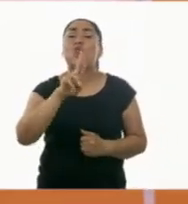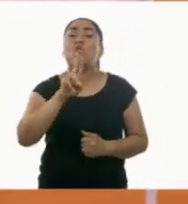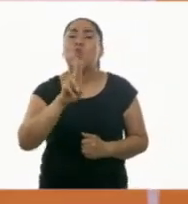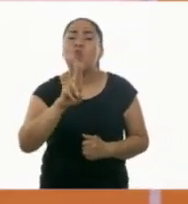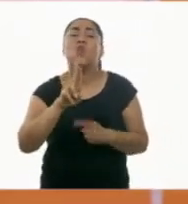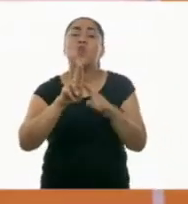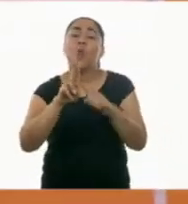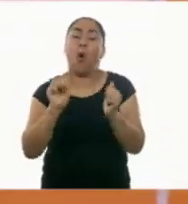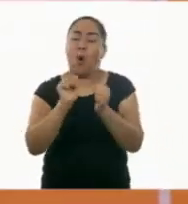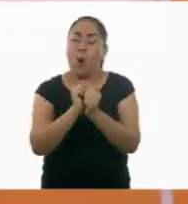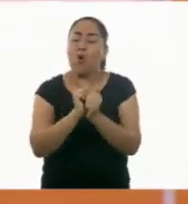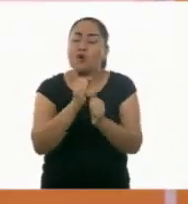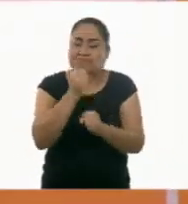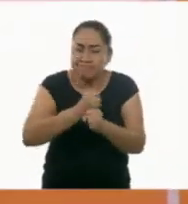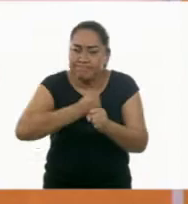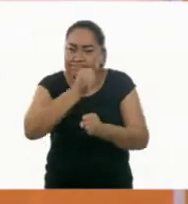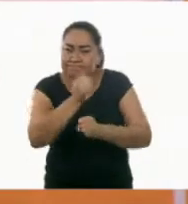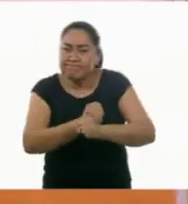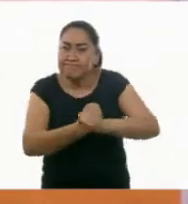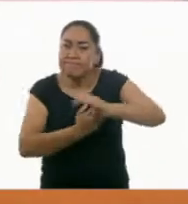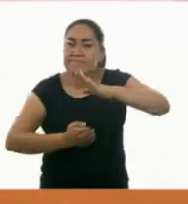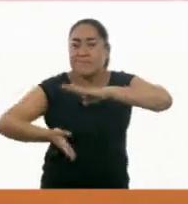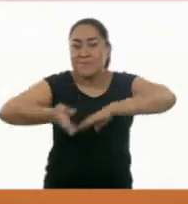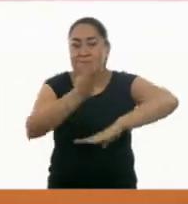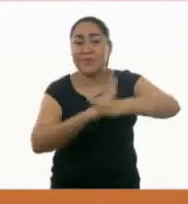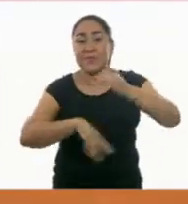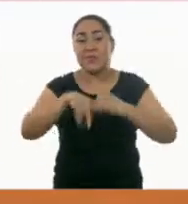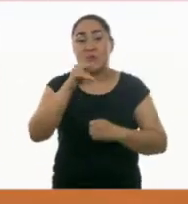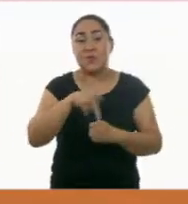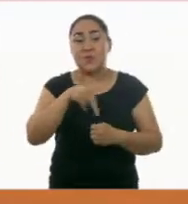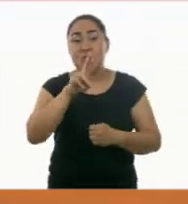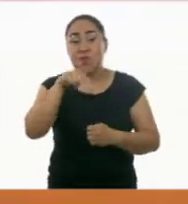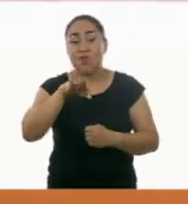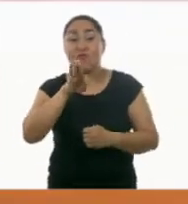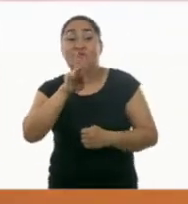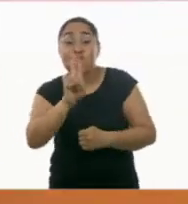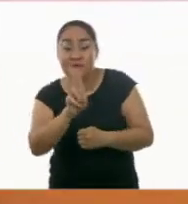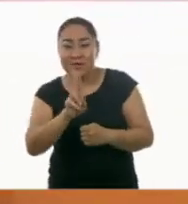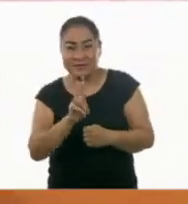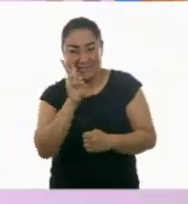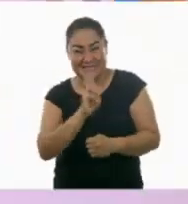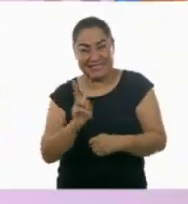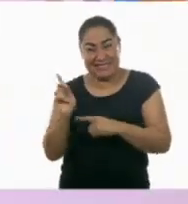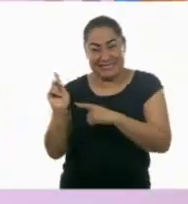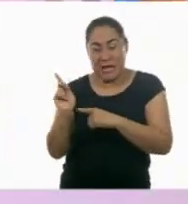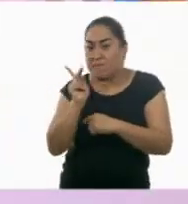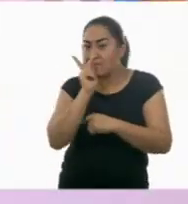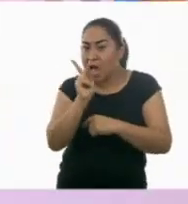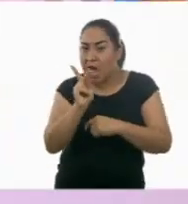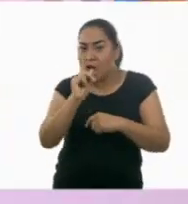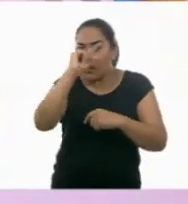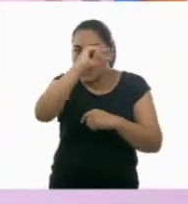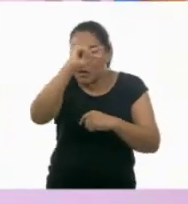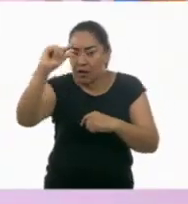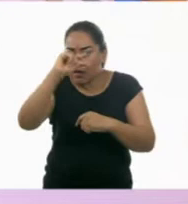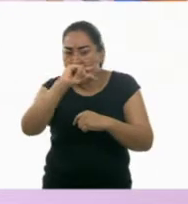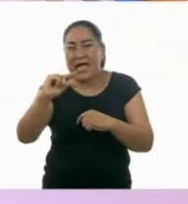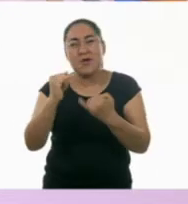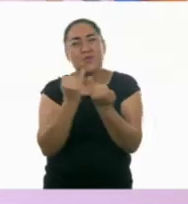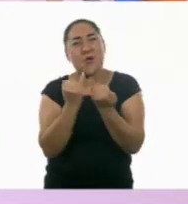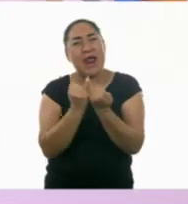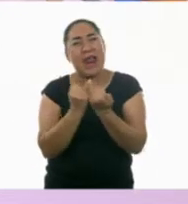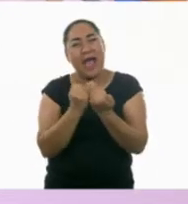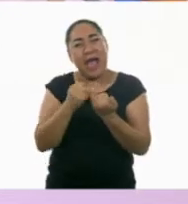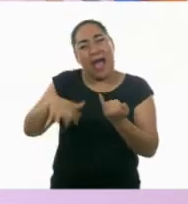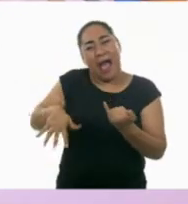practicaba kung fu. Y vean cómo en esta palabra o en estas palabras también pasa como en la letra I, ¿verdad?